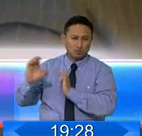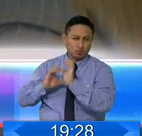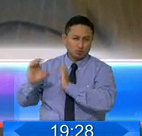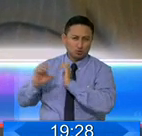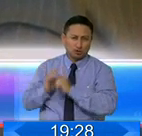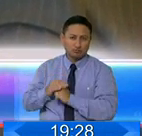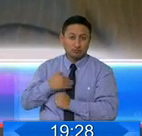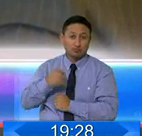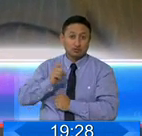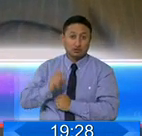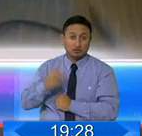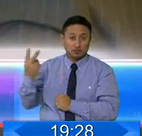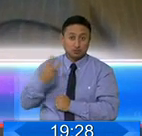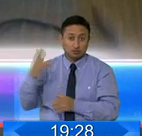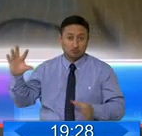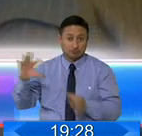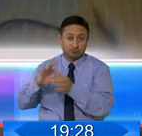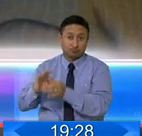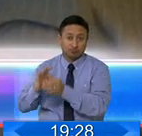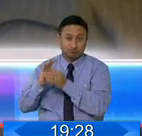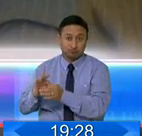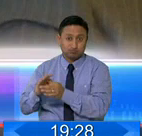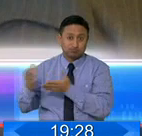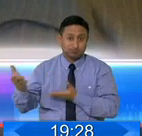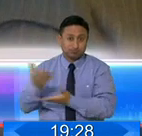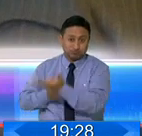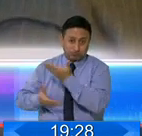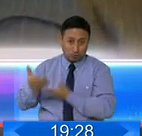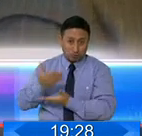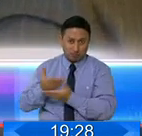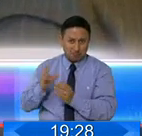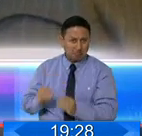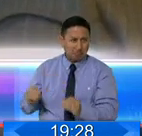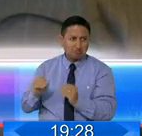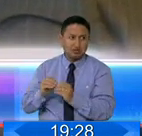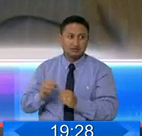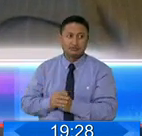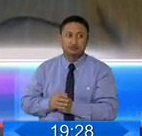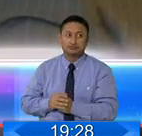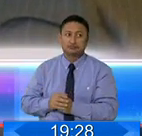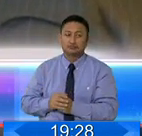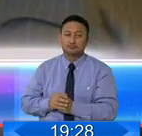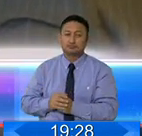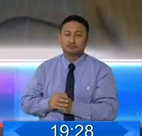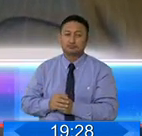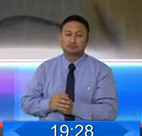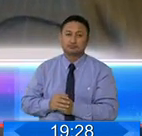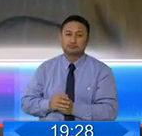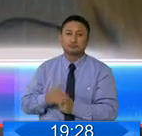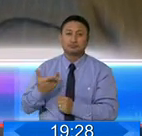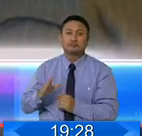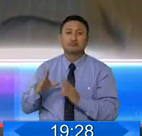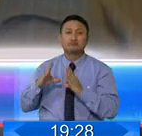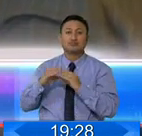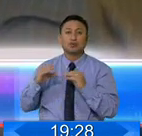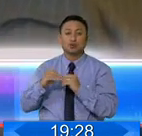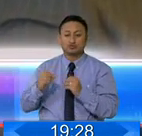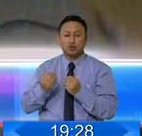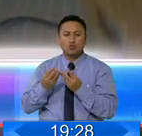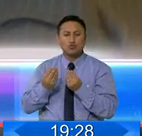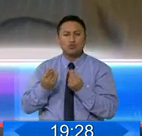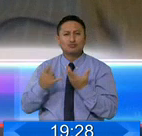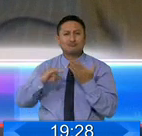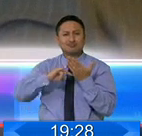la necesidad de fortalecer nuestros intercambios comerciales. De Japón nos llega a nosotros mucha